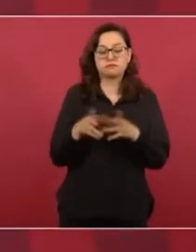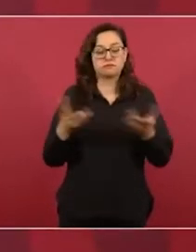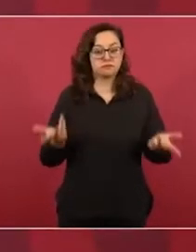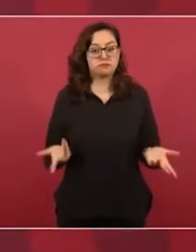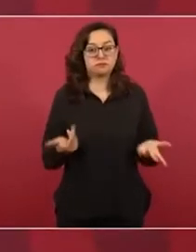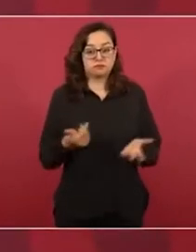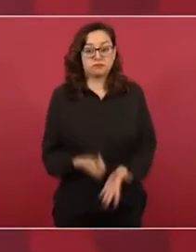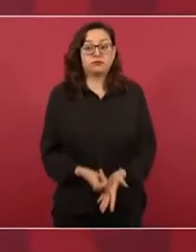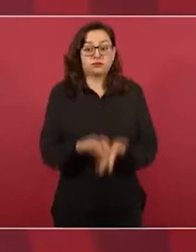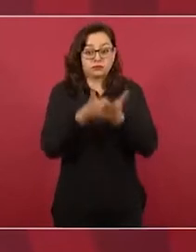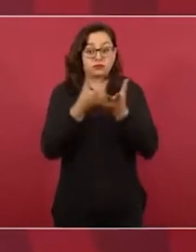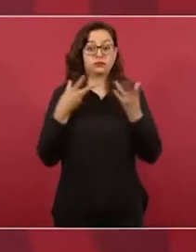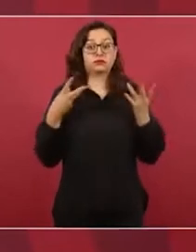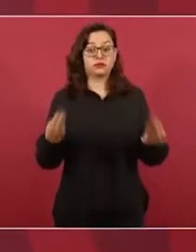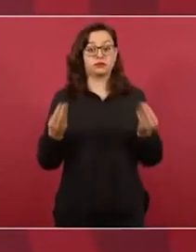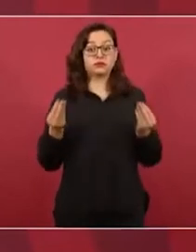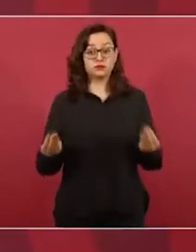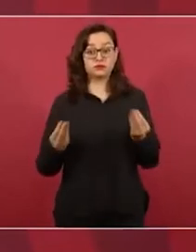la muestra,